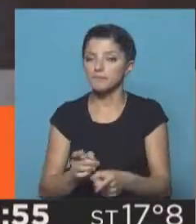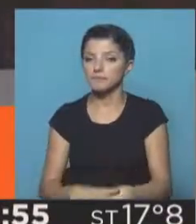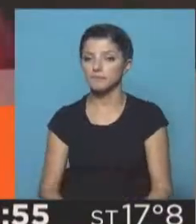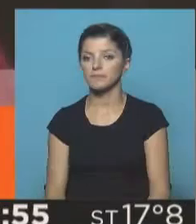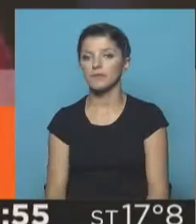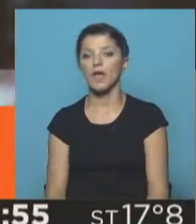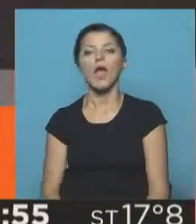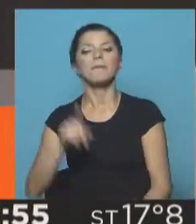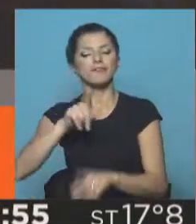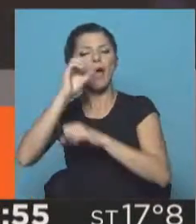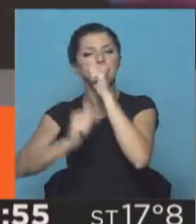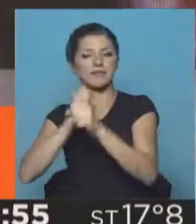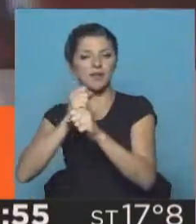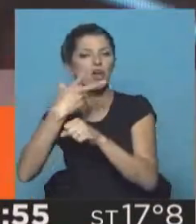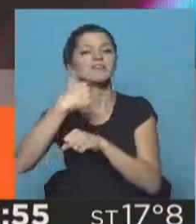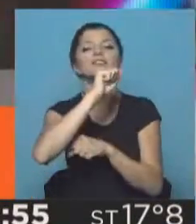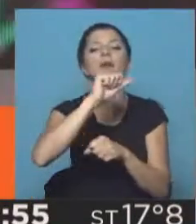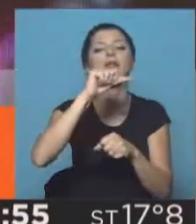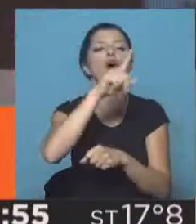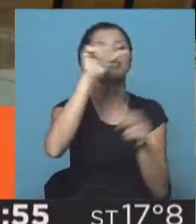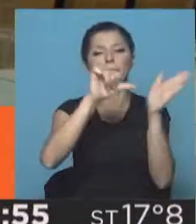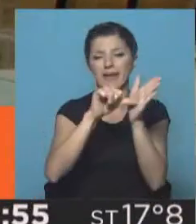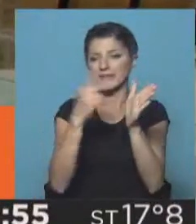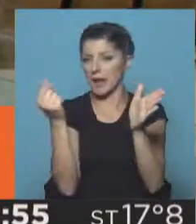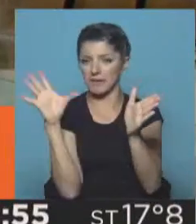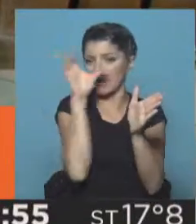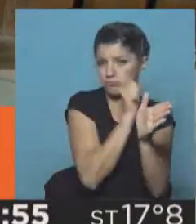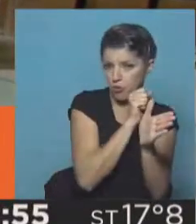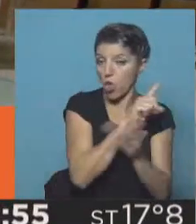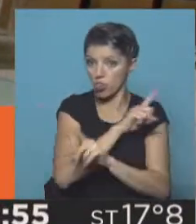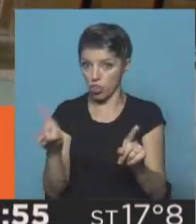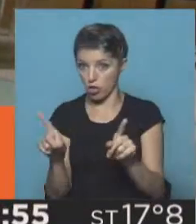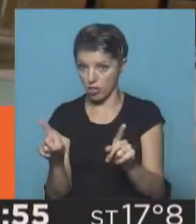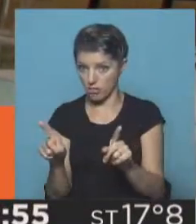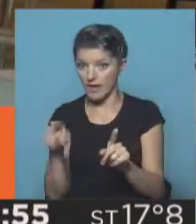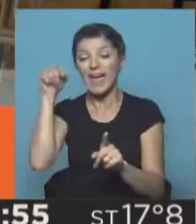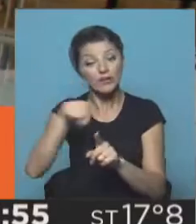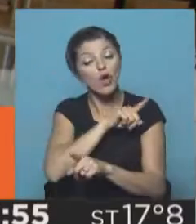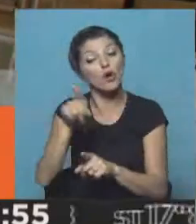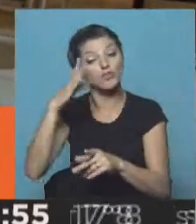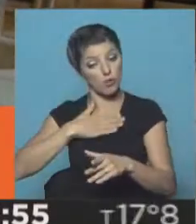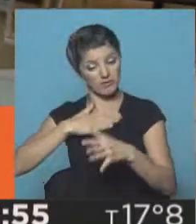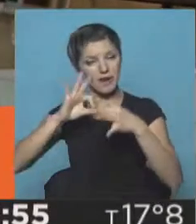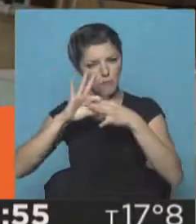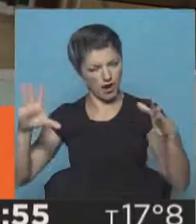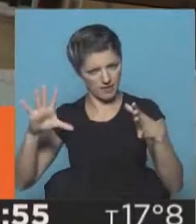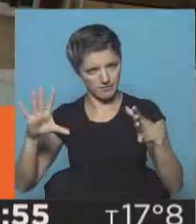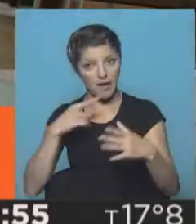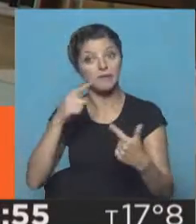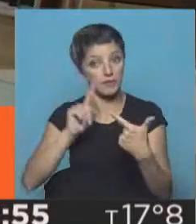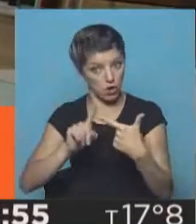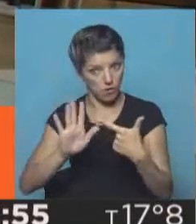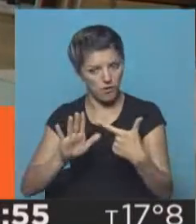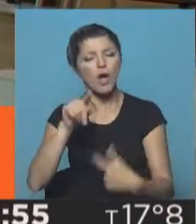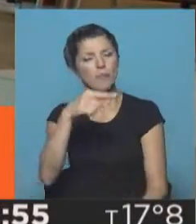riquezas, dijo él, en paraísos fiscales. Esto va en contra de la democracia. ¿Pensás vos que se está hablando en